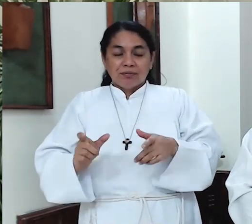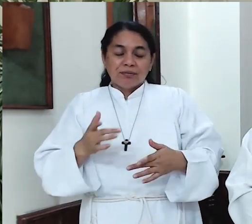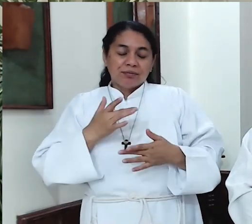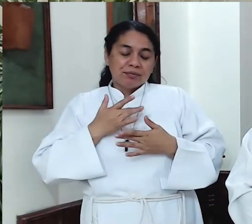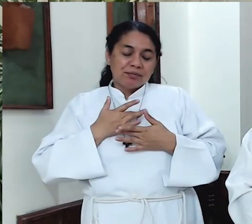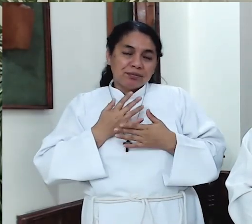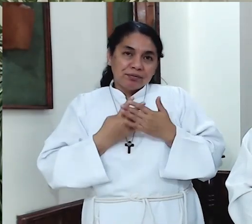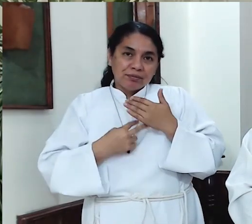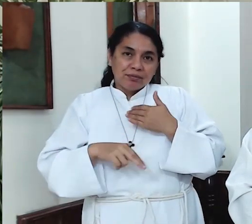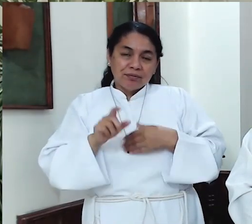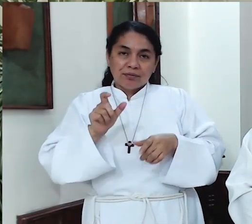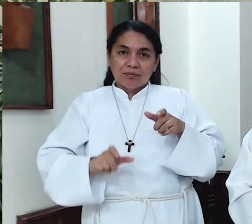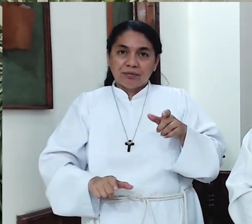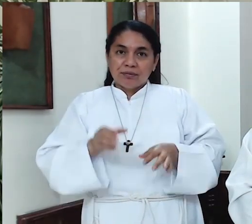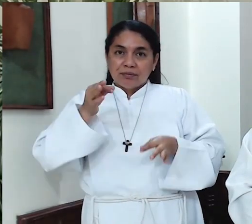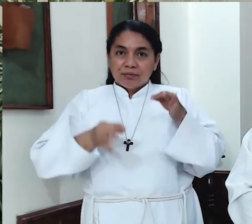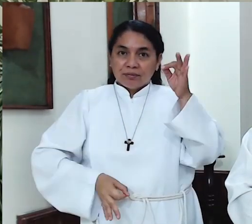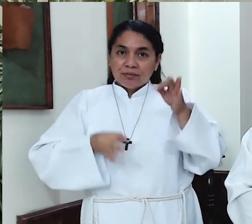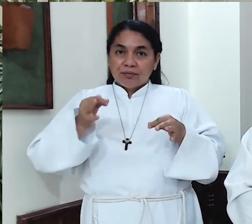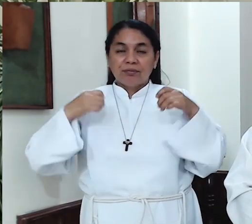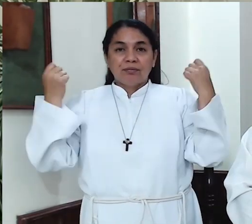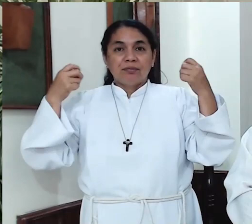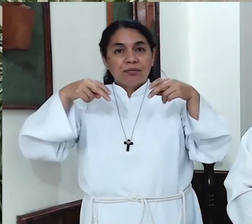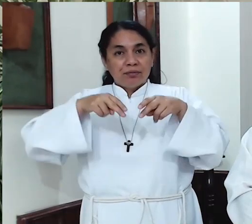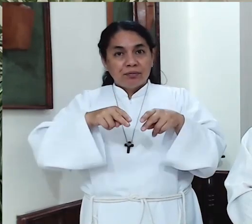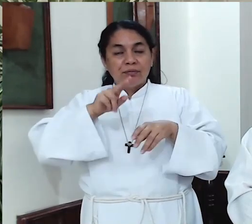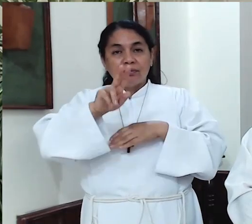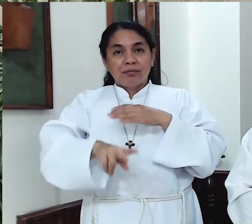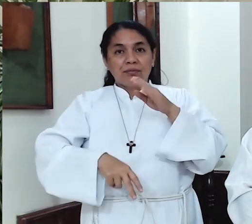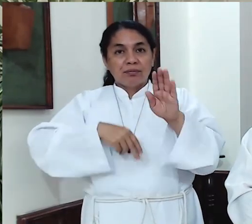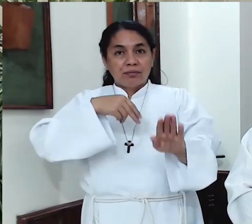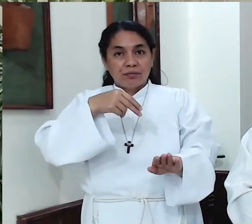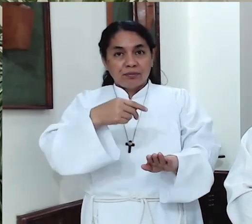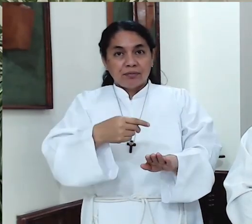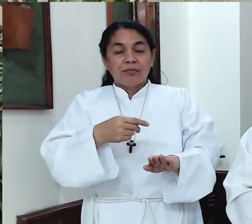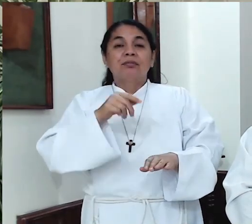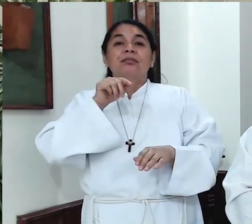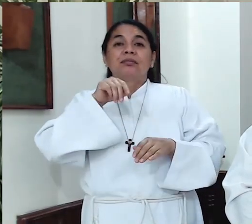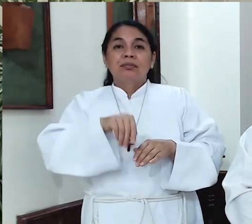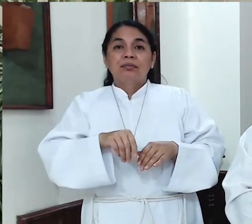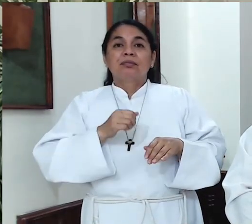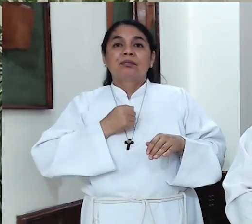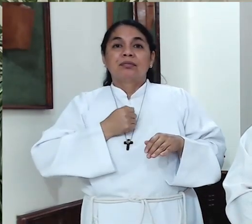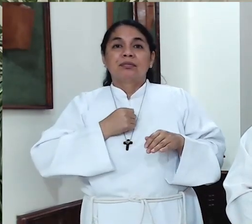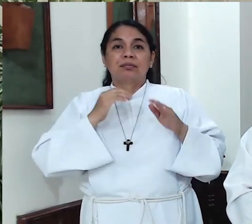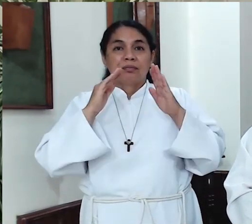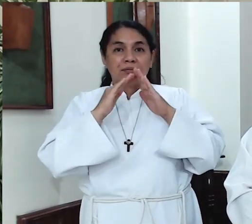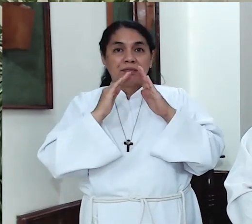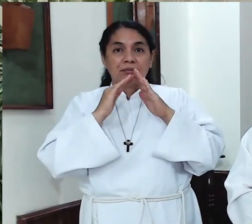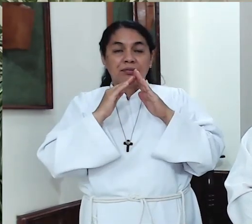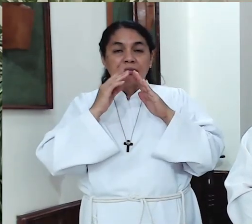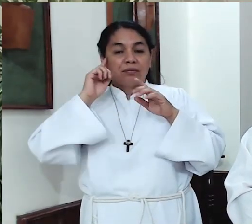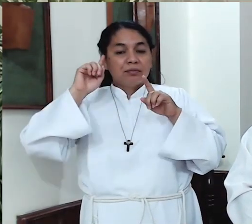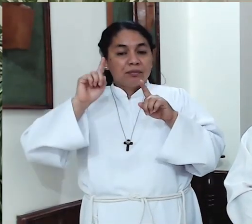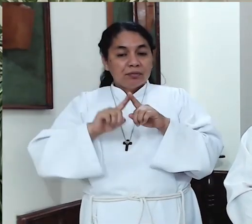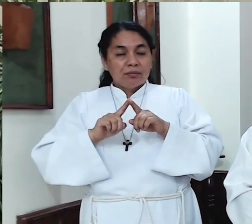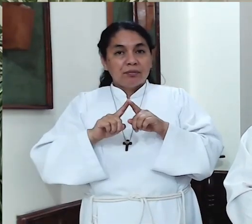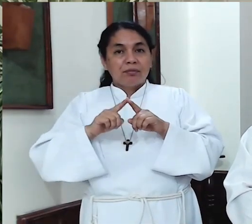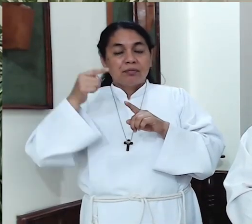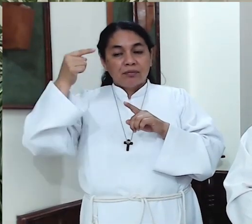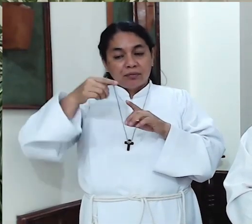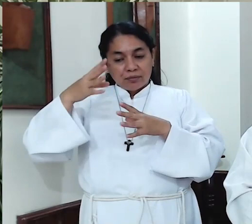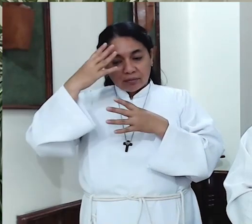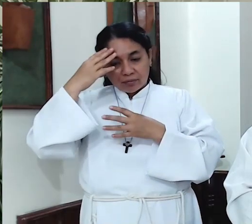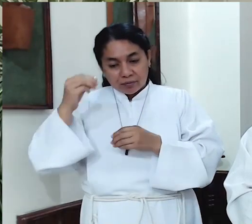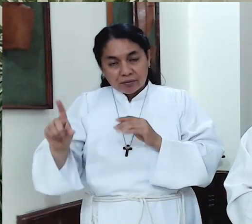un pueblo justo celebraron la Pascua en sus casas, y de común acuerdo se impusieron esta ley sagrada,